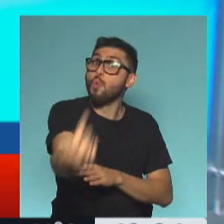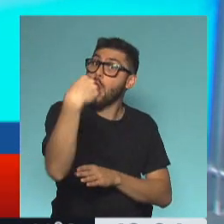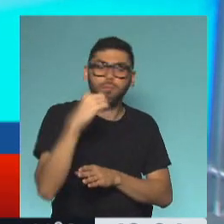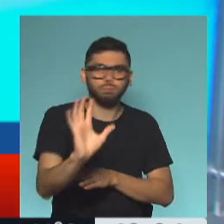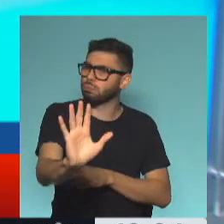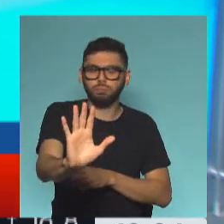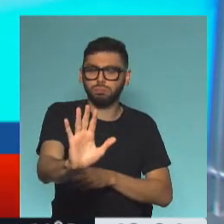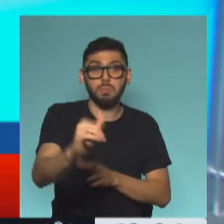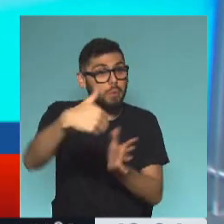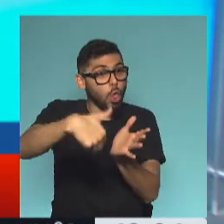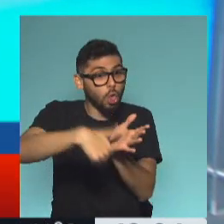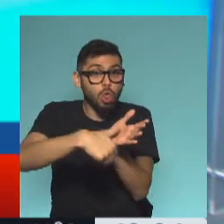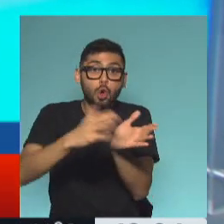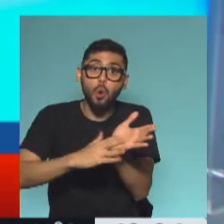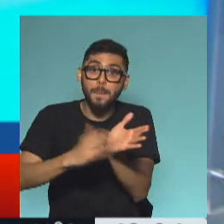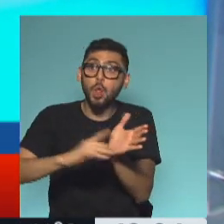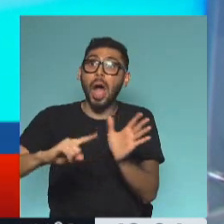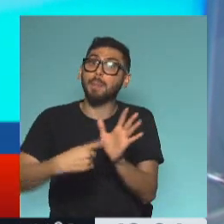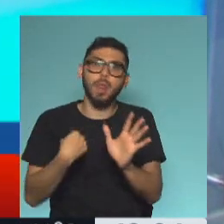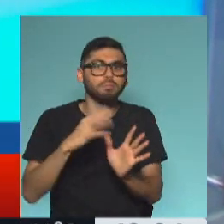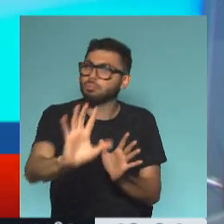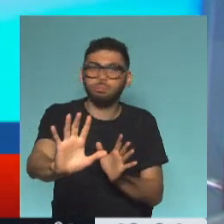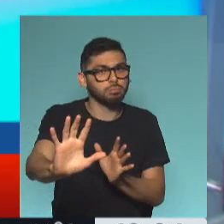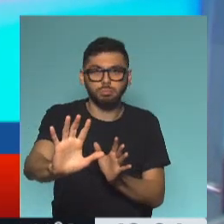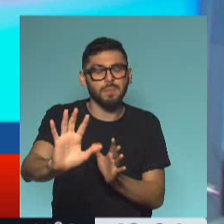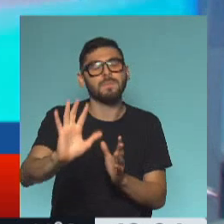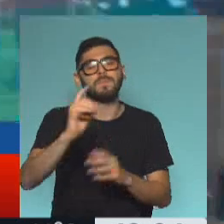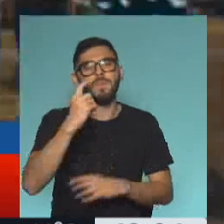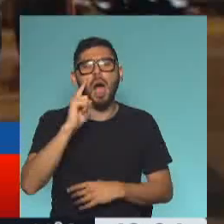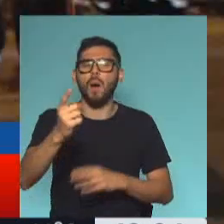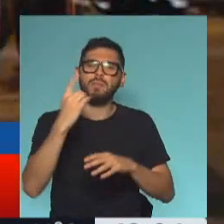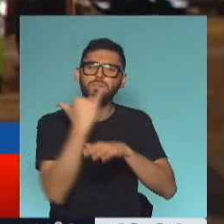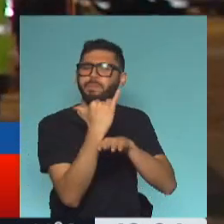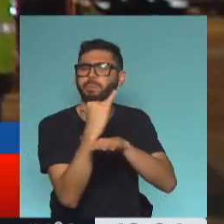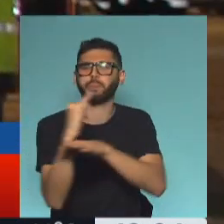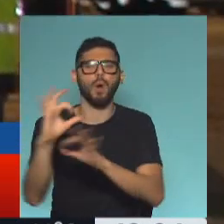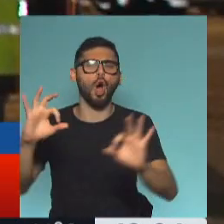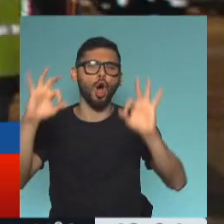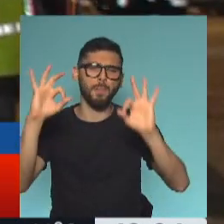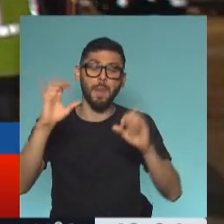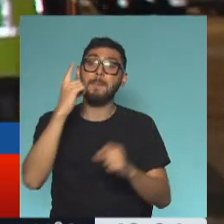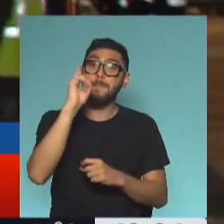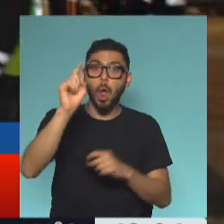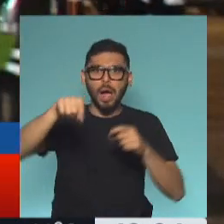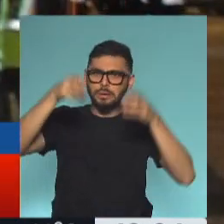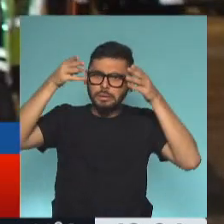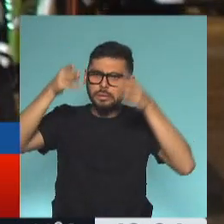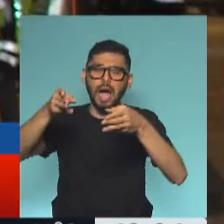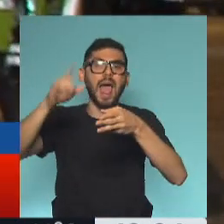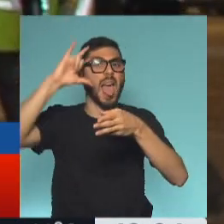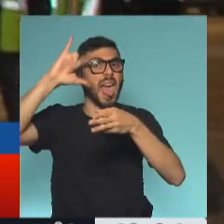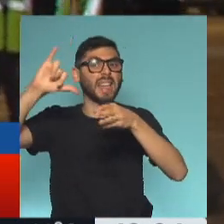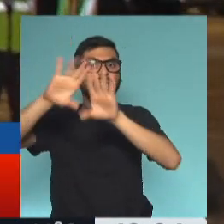de tener radicado su domicilio en la Ciudad de Buenos Aires. Vamos a mostrar absolutamente todo, pero el foco está puesto allí en Ezeiza. Vos